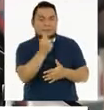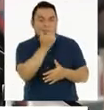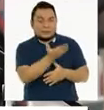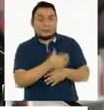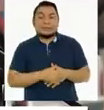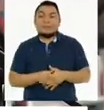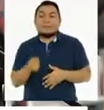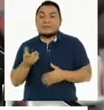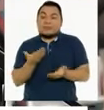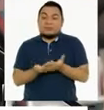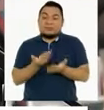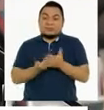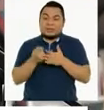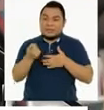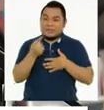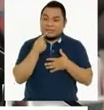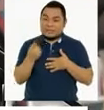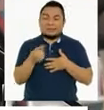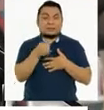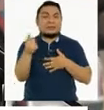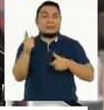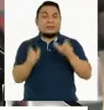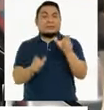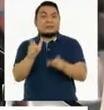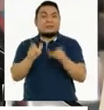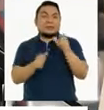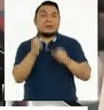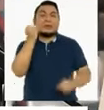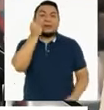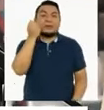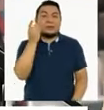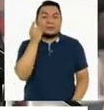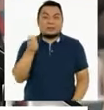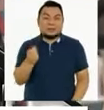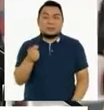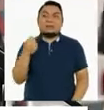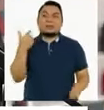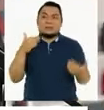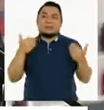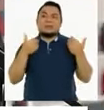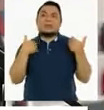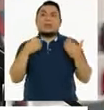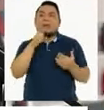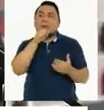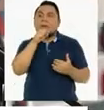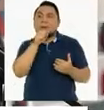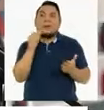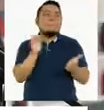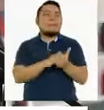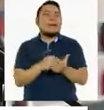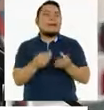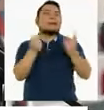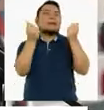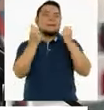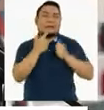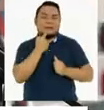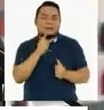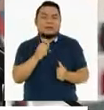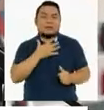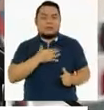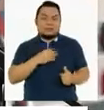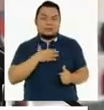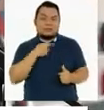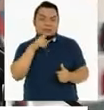evidencia nos dice que las personas con síndrome de Down envejecen un poco más rápido que lo que dice su